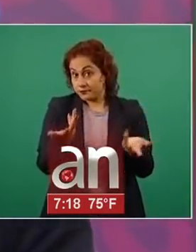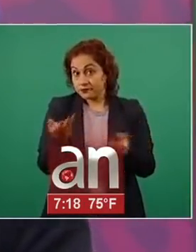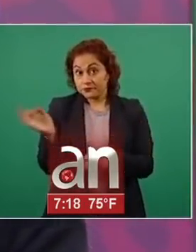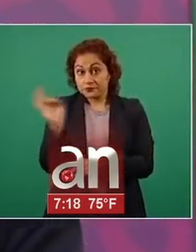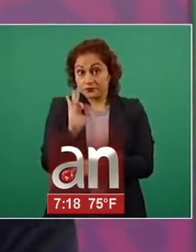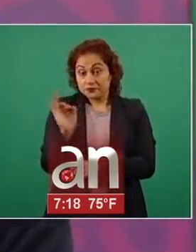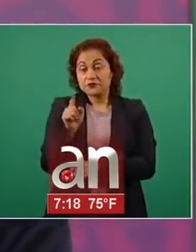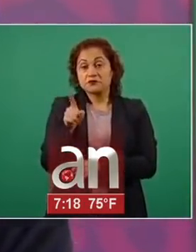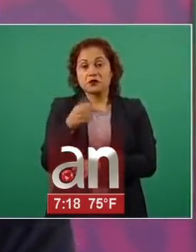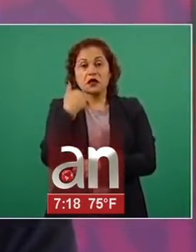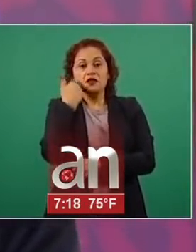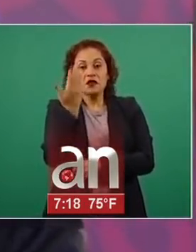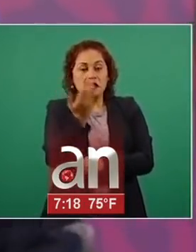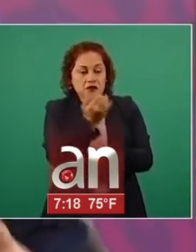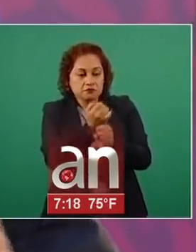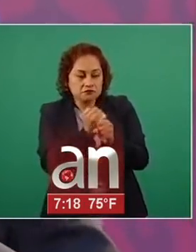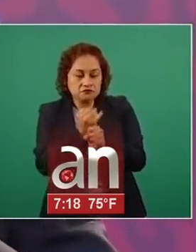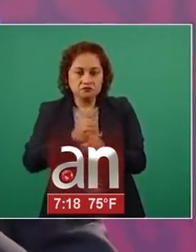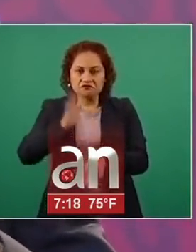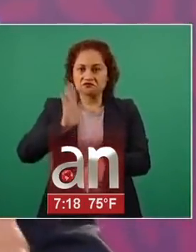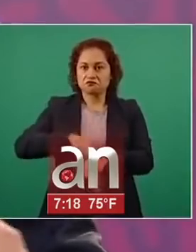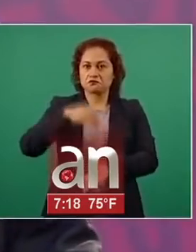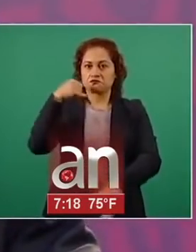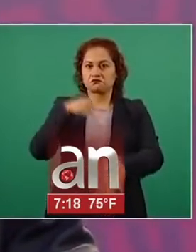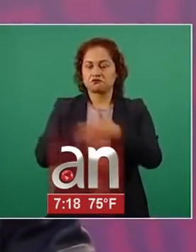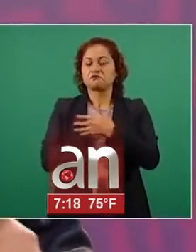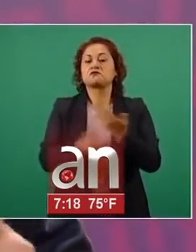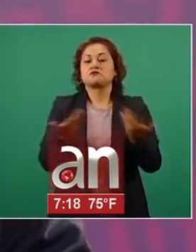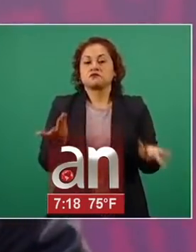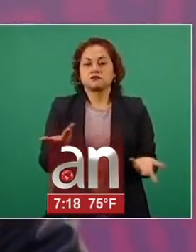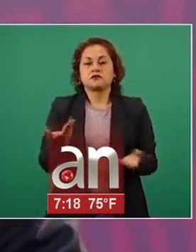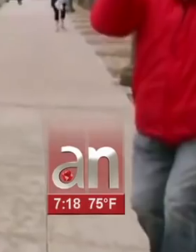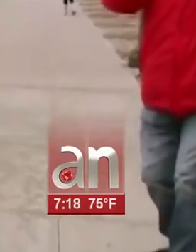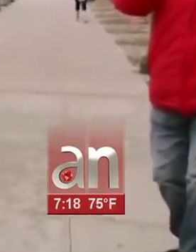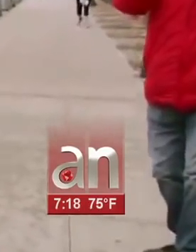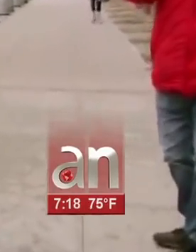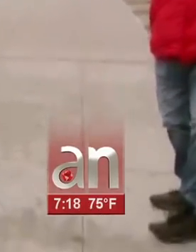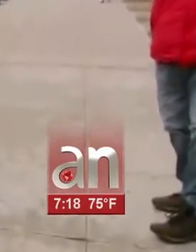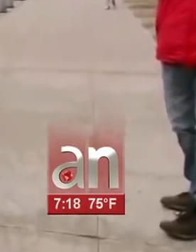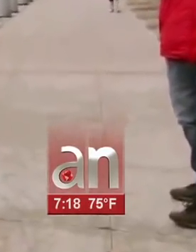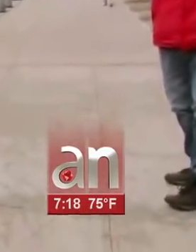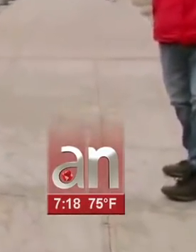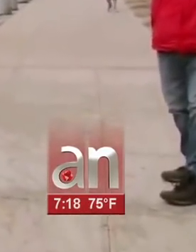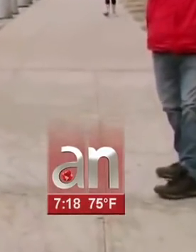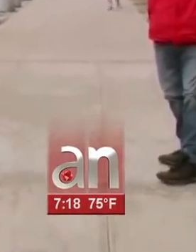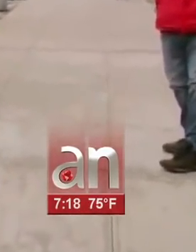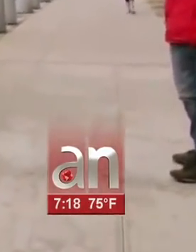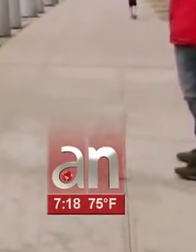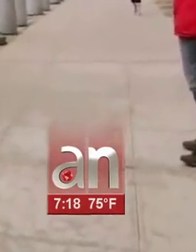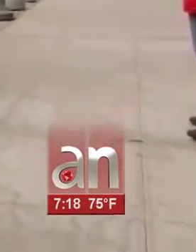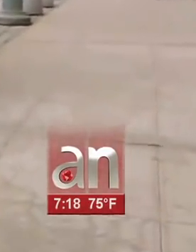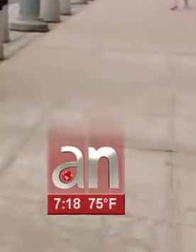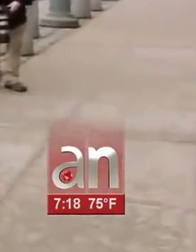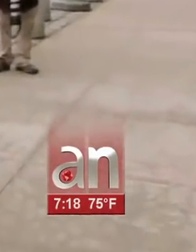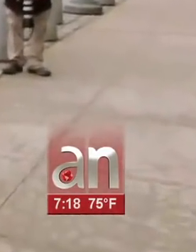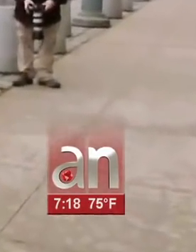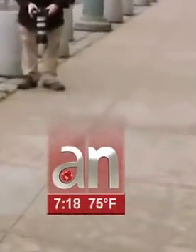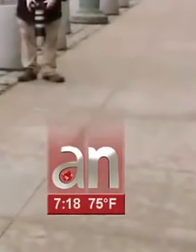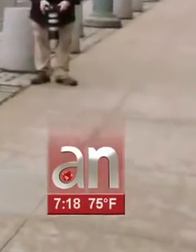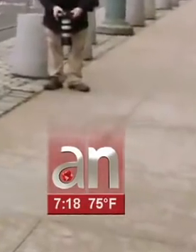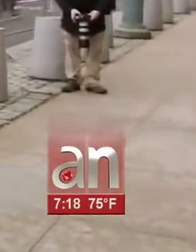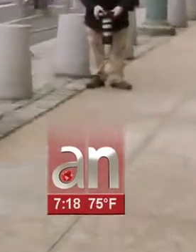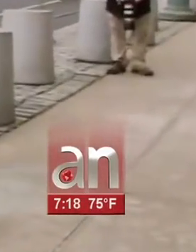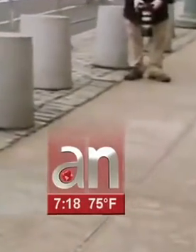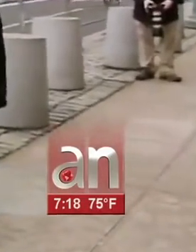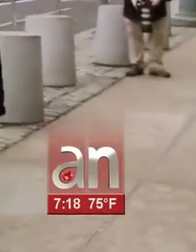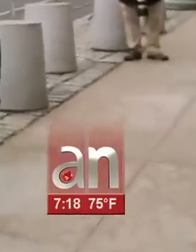más información de cómo se daba la relación. Una de las reacciones polémicas ha sido la del expresidente